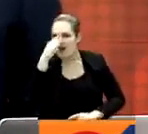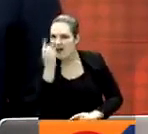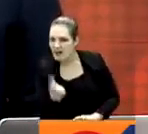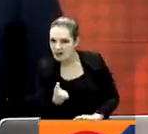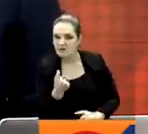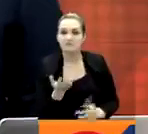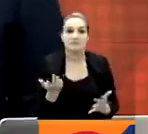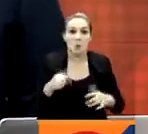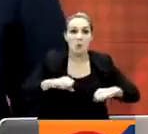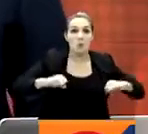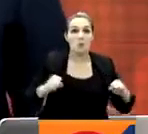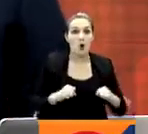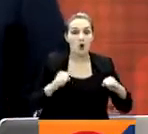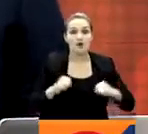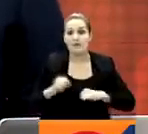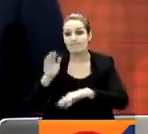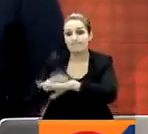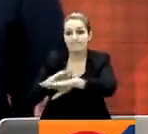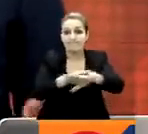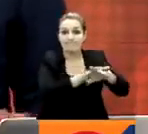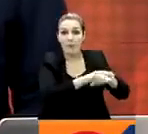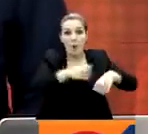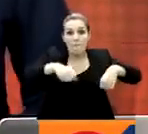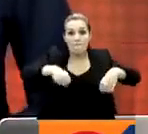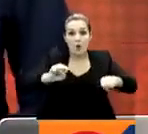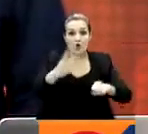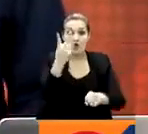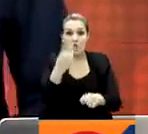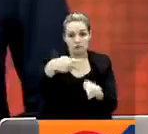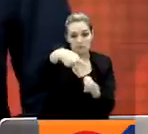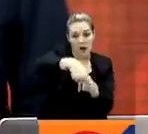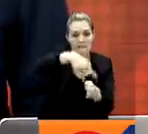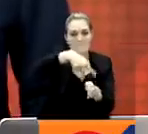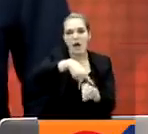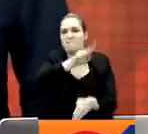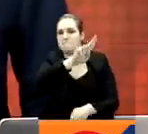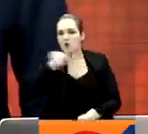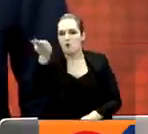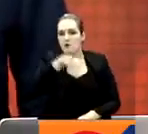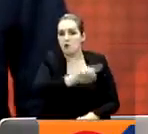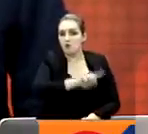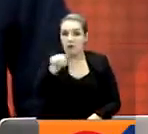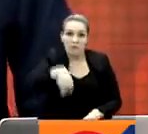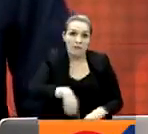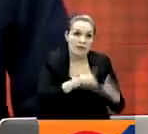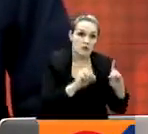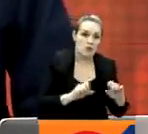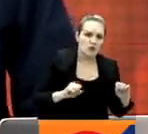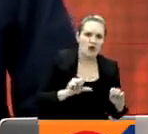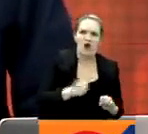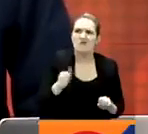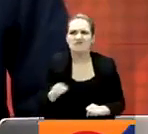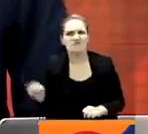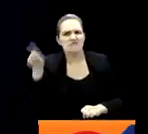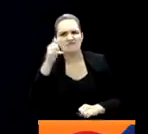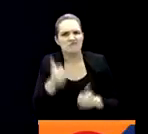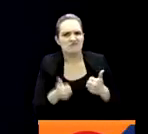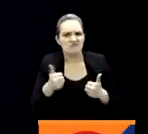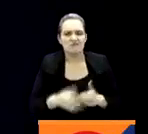hay restricción para parrilleros durante estos días. Veamos qué otras medidas regirán en las principales ciudades del país.